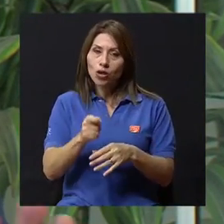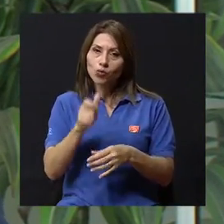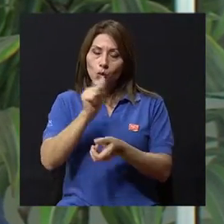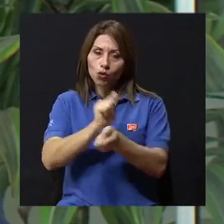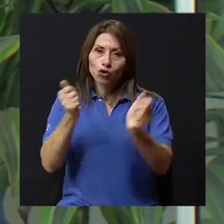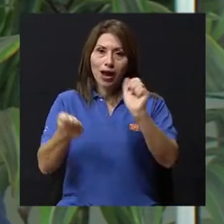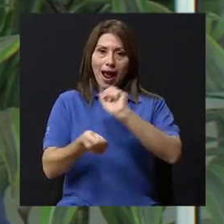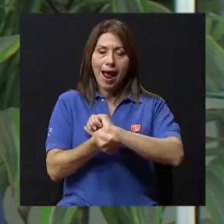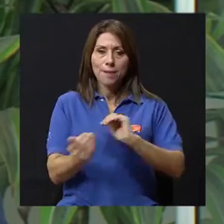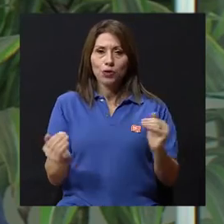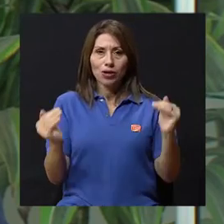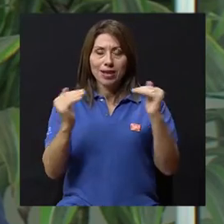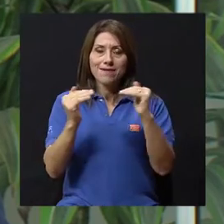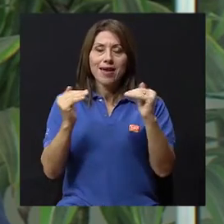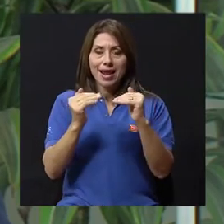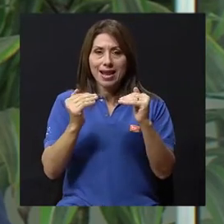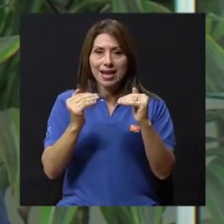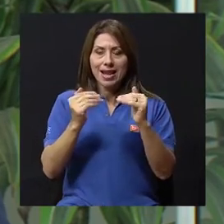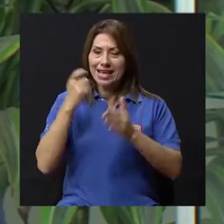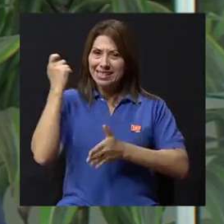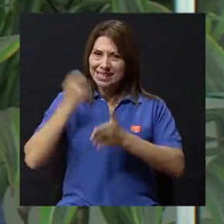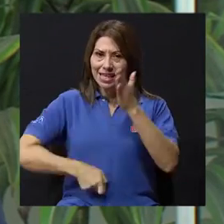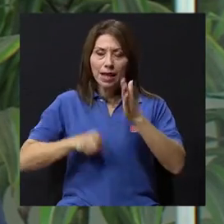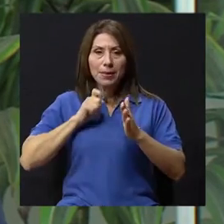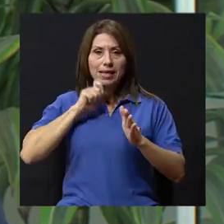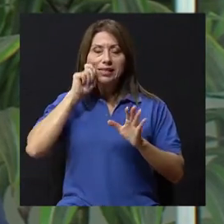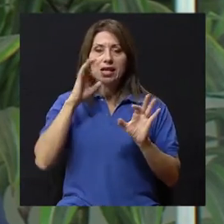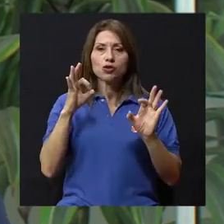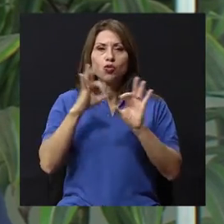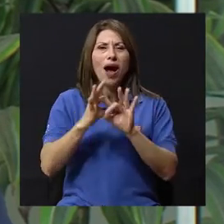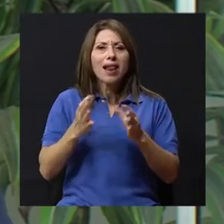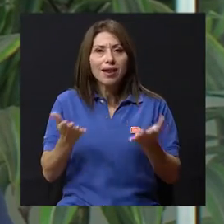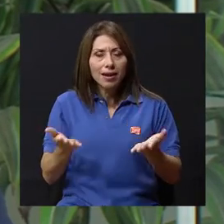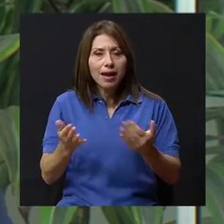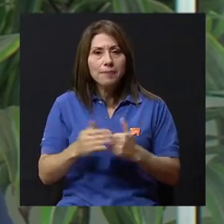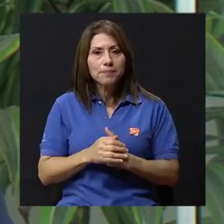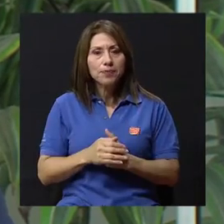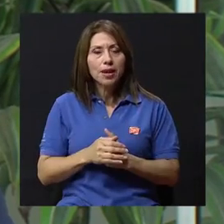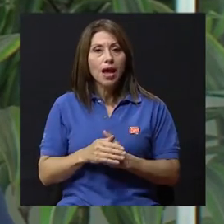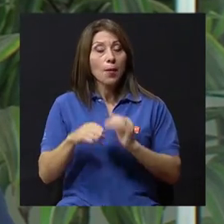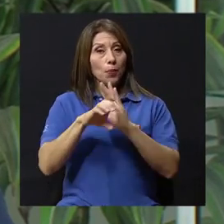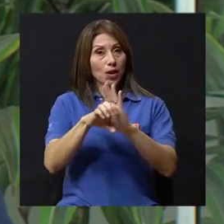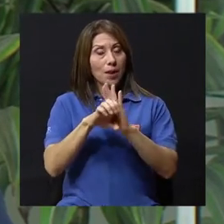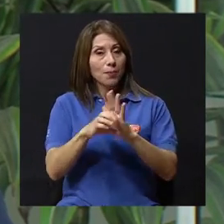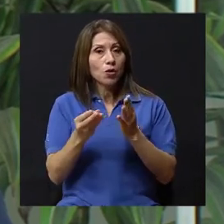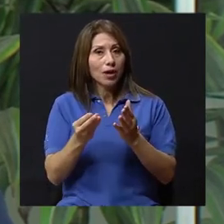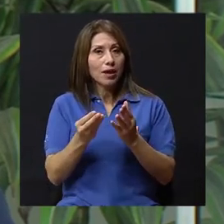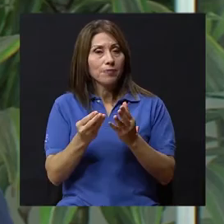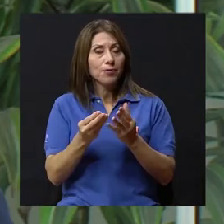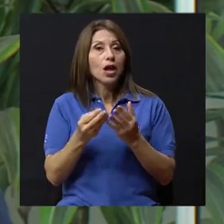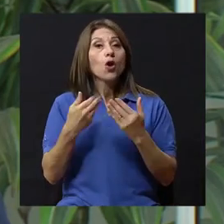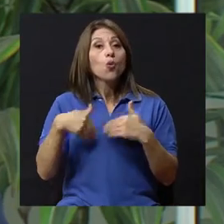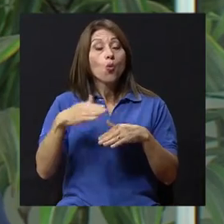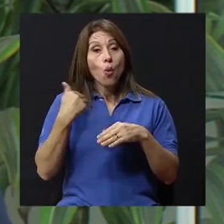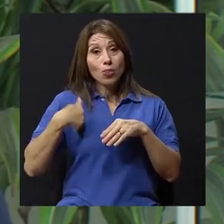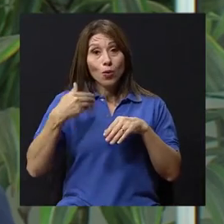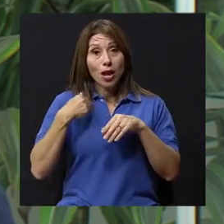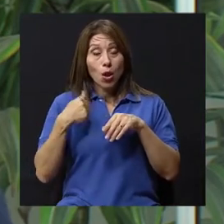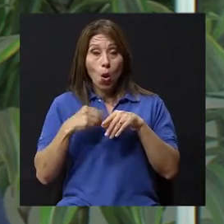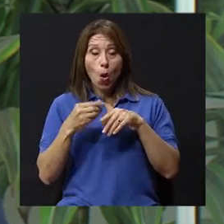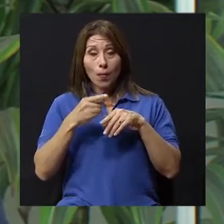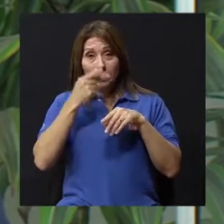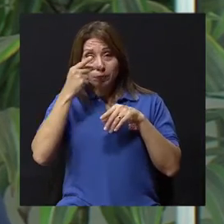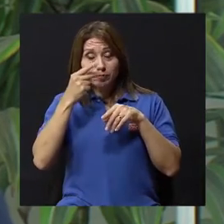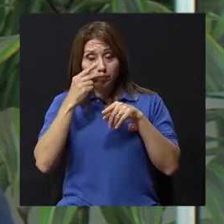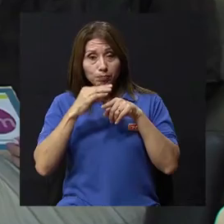pocos cambios que se pueden dar a nivel estrictamente sexual es que, digamos que la producción de semen no